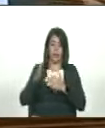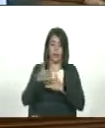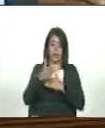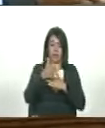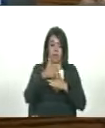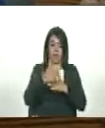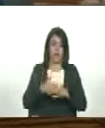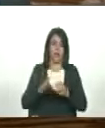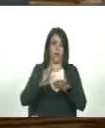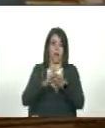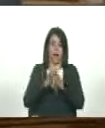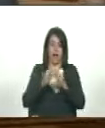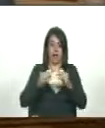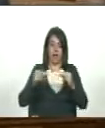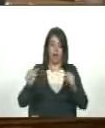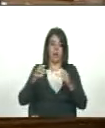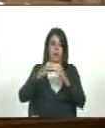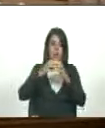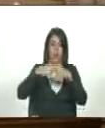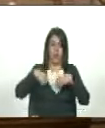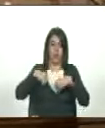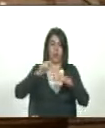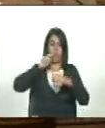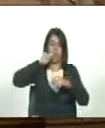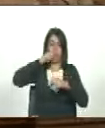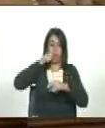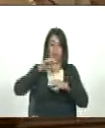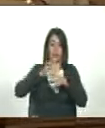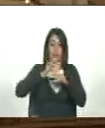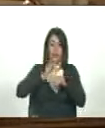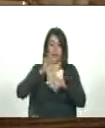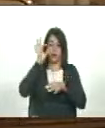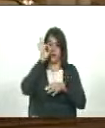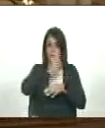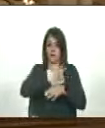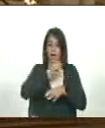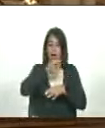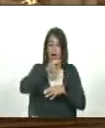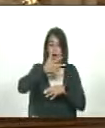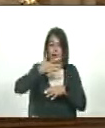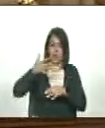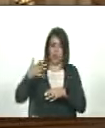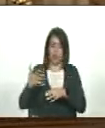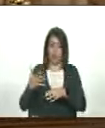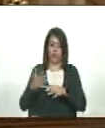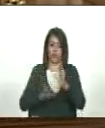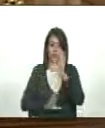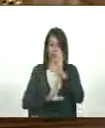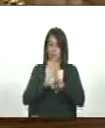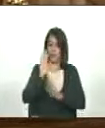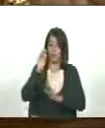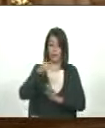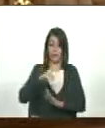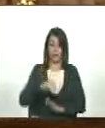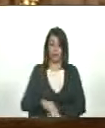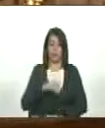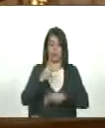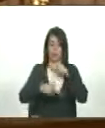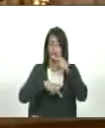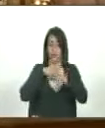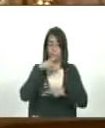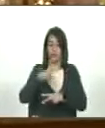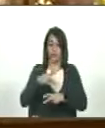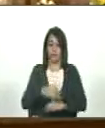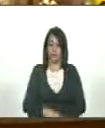sardinas, harina de trigo, huevos, pollo, carne de cerdo, arroz. Se ha incrementado también la